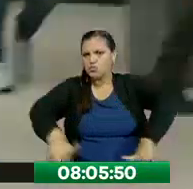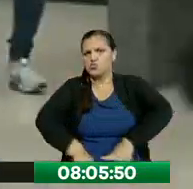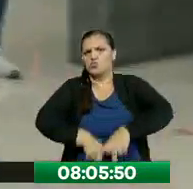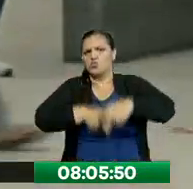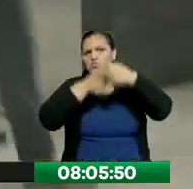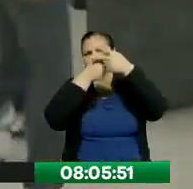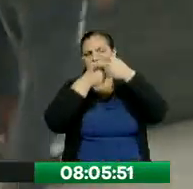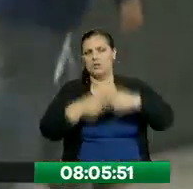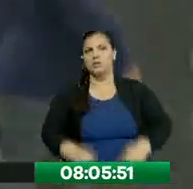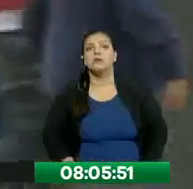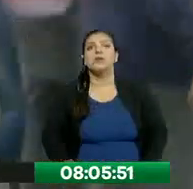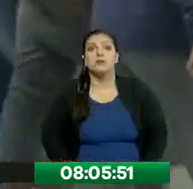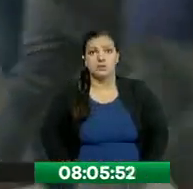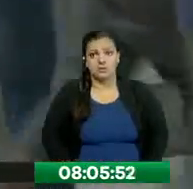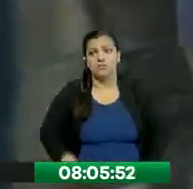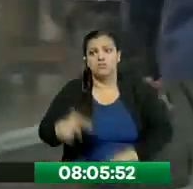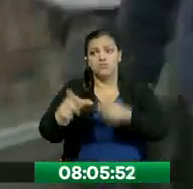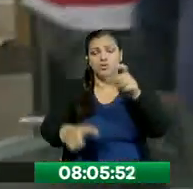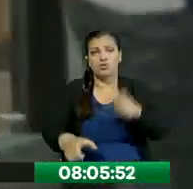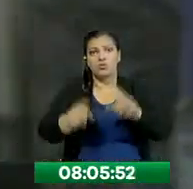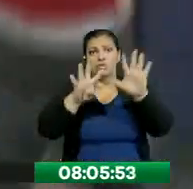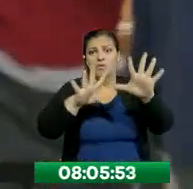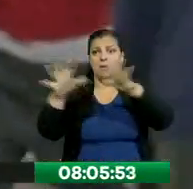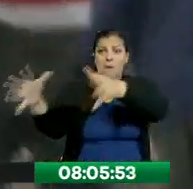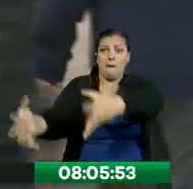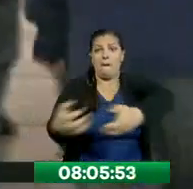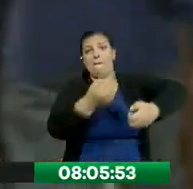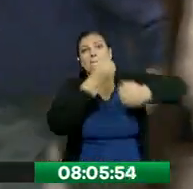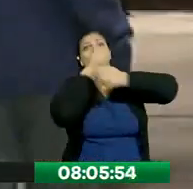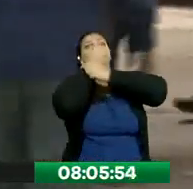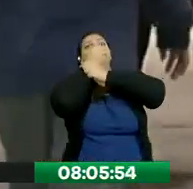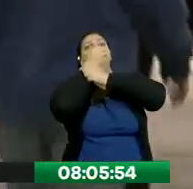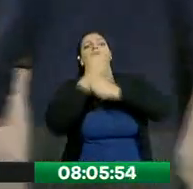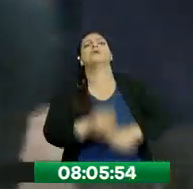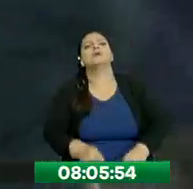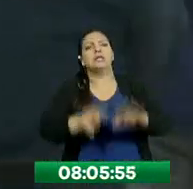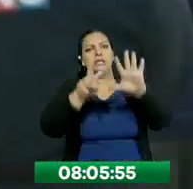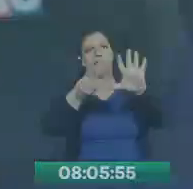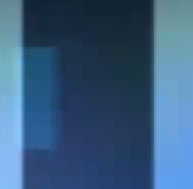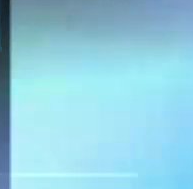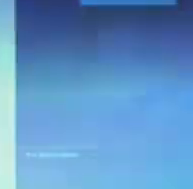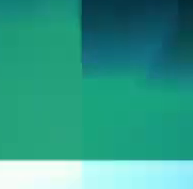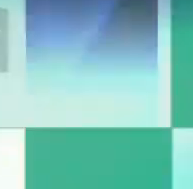país. Informó Jorge Salazar.